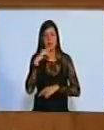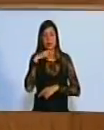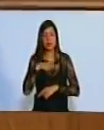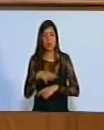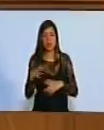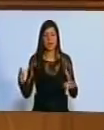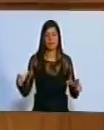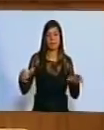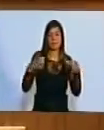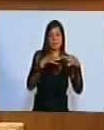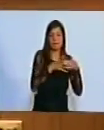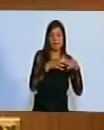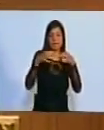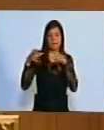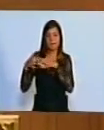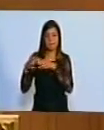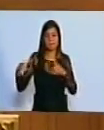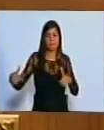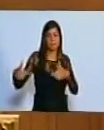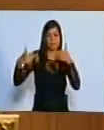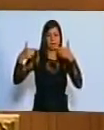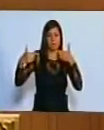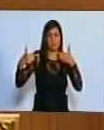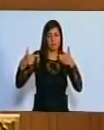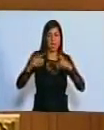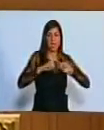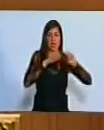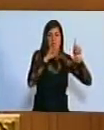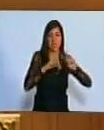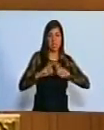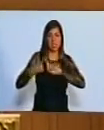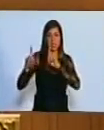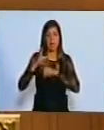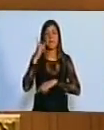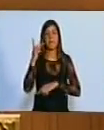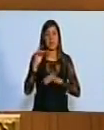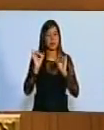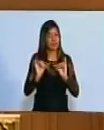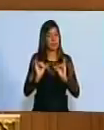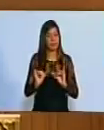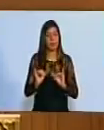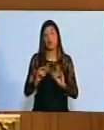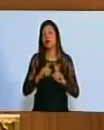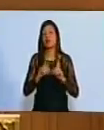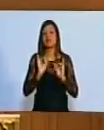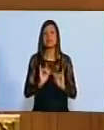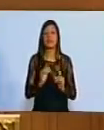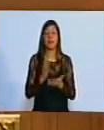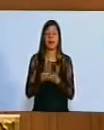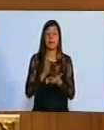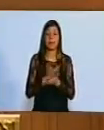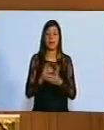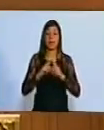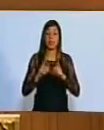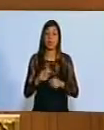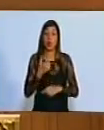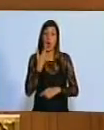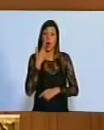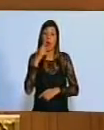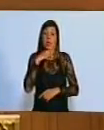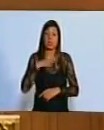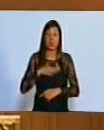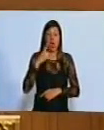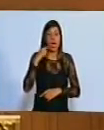polémica política antagónica. Esta polémica siempre ha existido, creo, solo que la historiografía tradicional la ocultó con